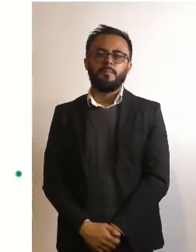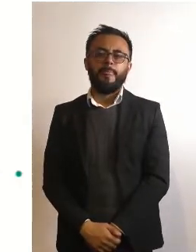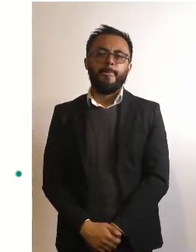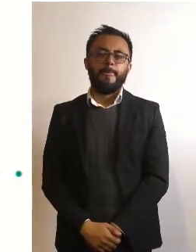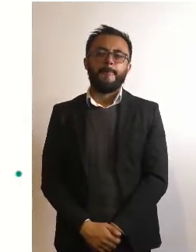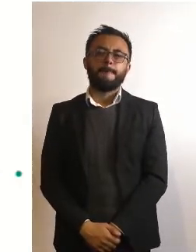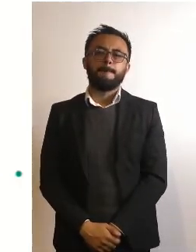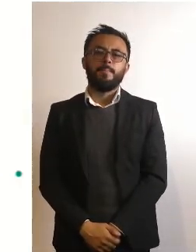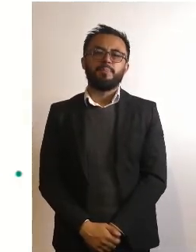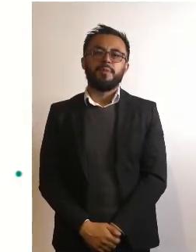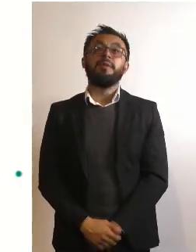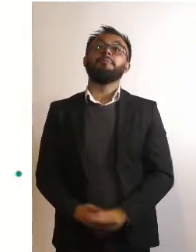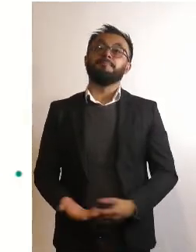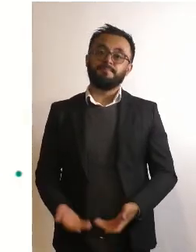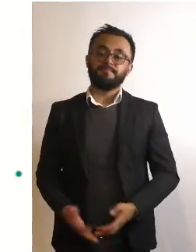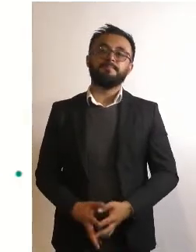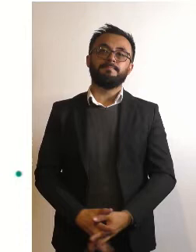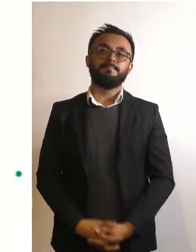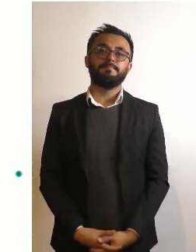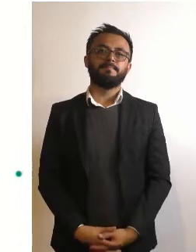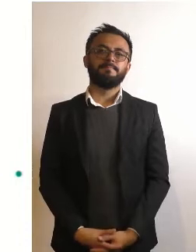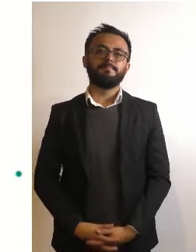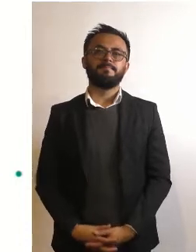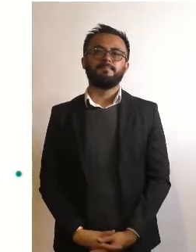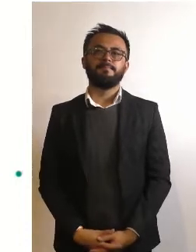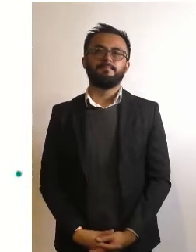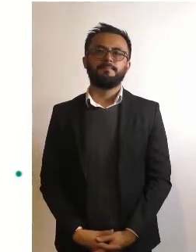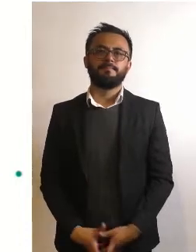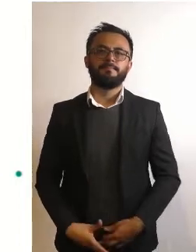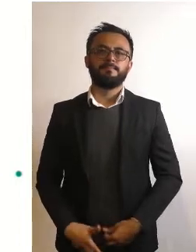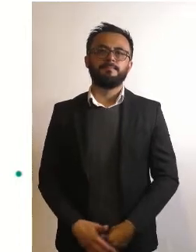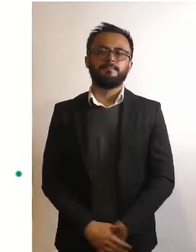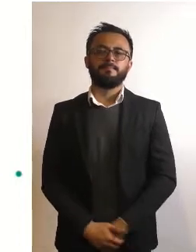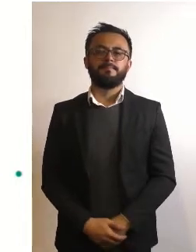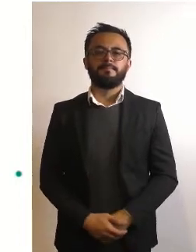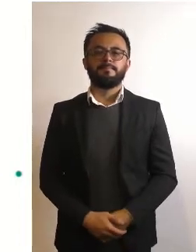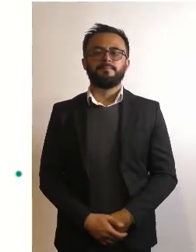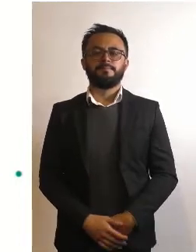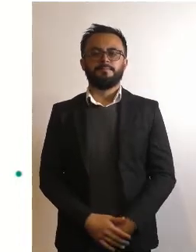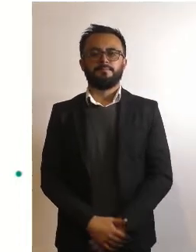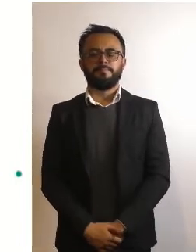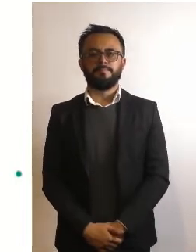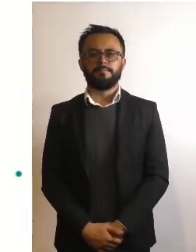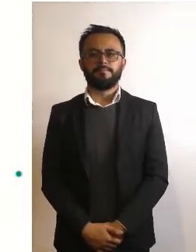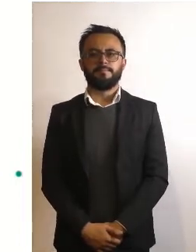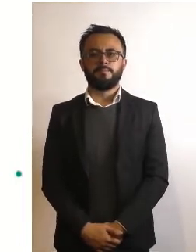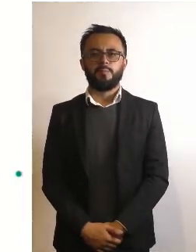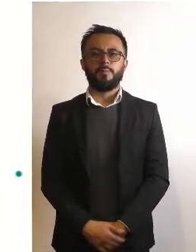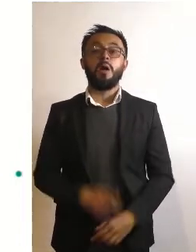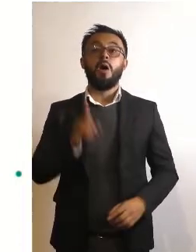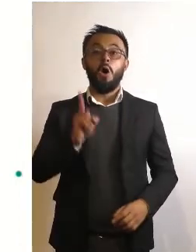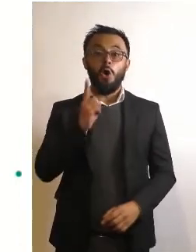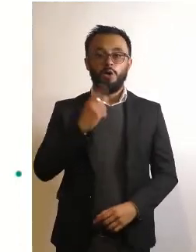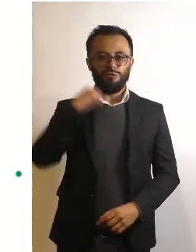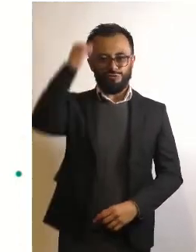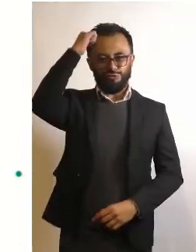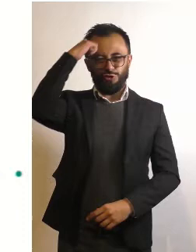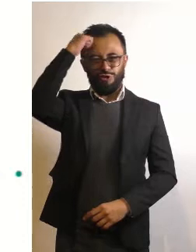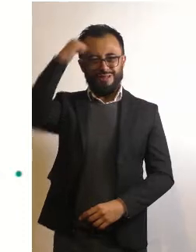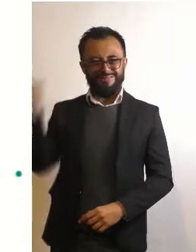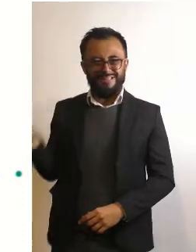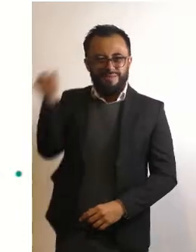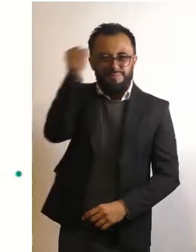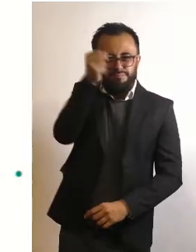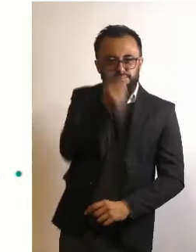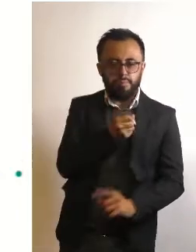También hubo cambios en la docencia en simulación. Y es así